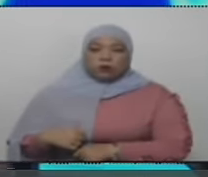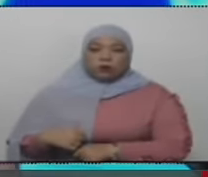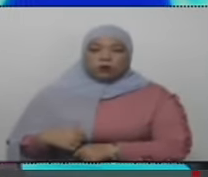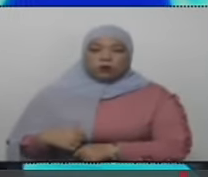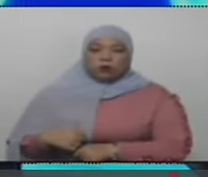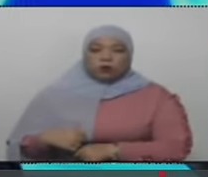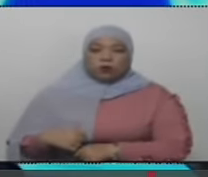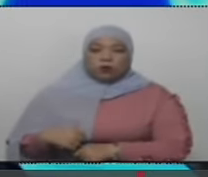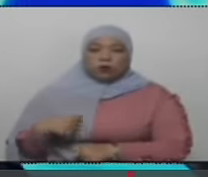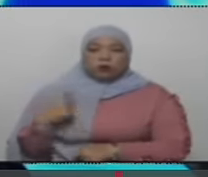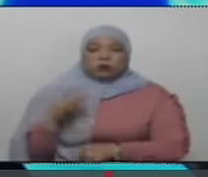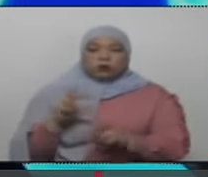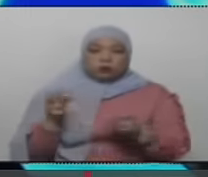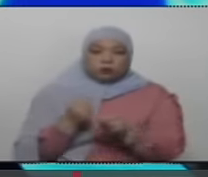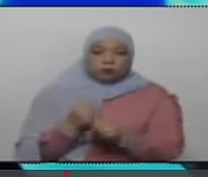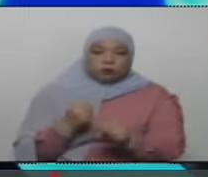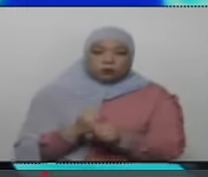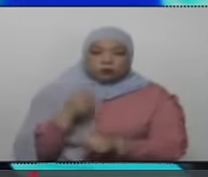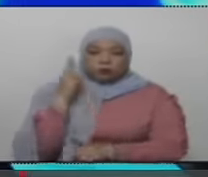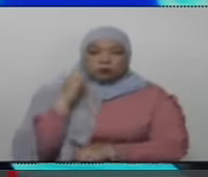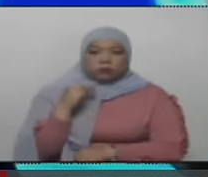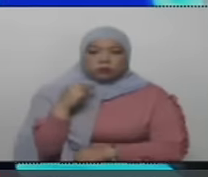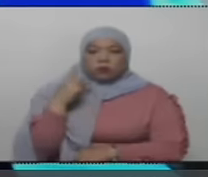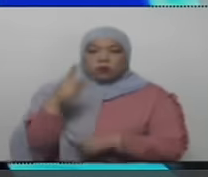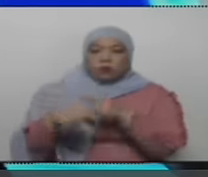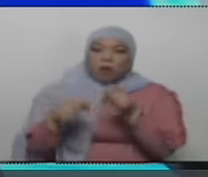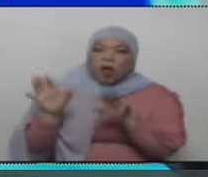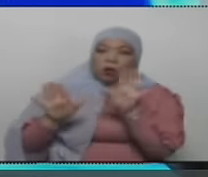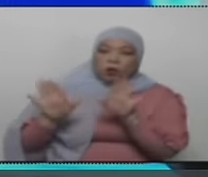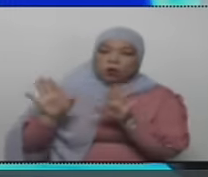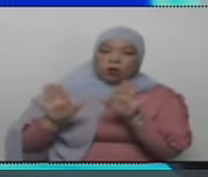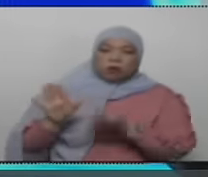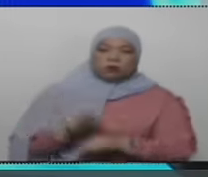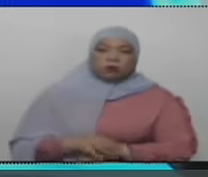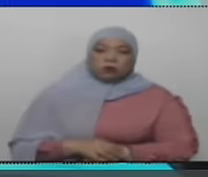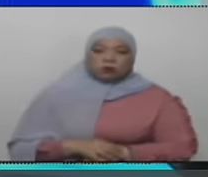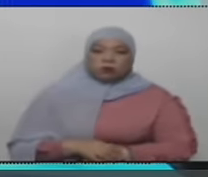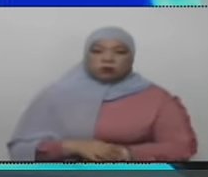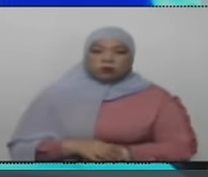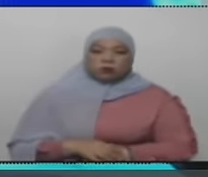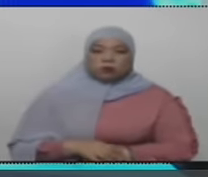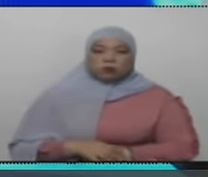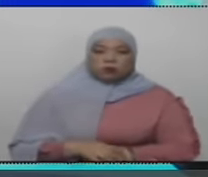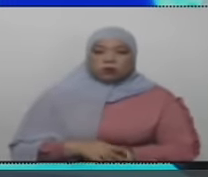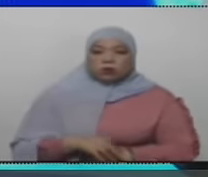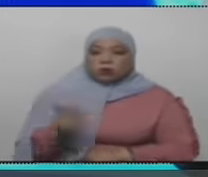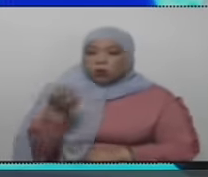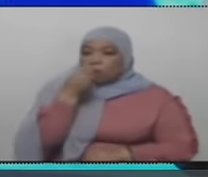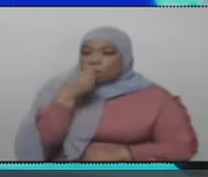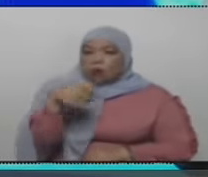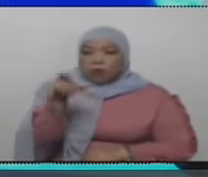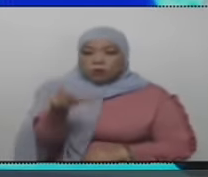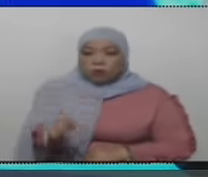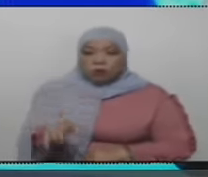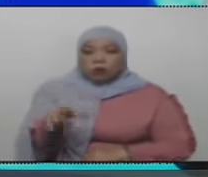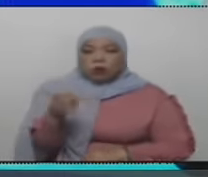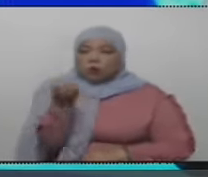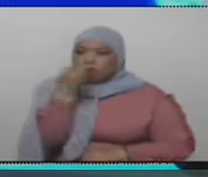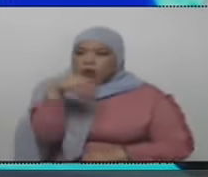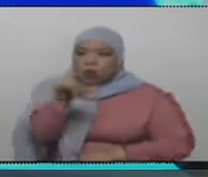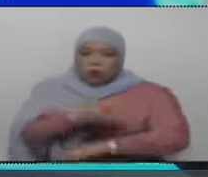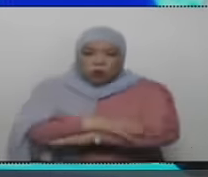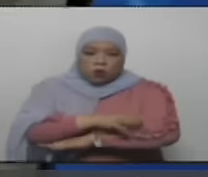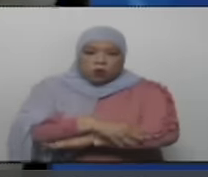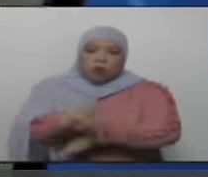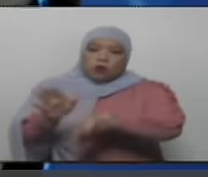hacer una acotación con el tema, volviendo solo al tema de los turistas. Los de Gedeón también dijeron que eran buenos muchachos todos. Buenos